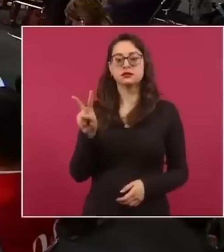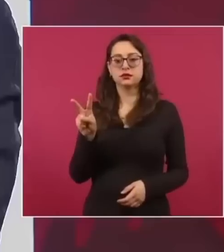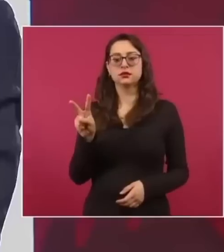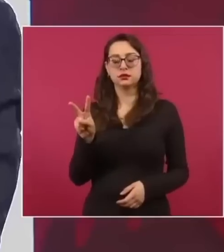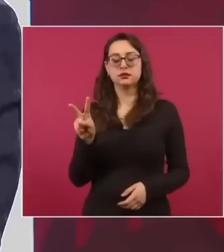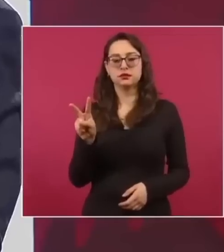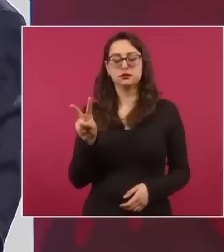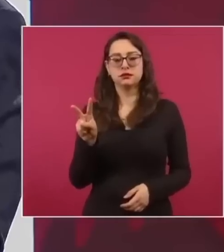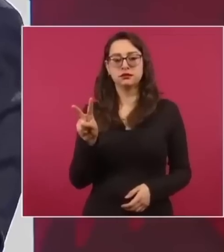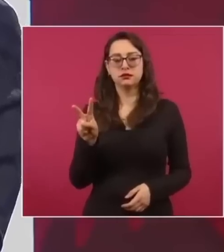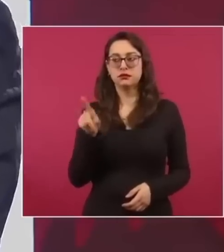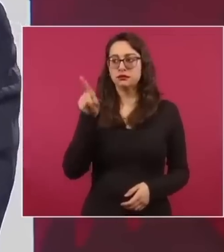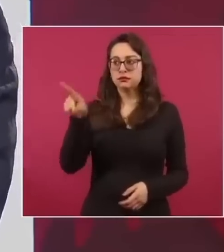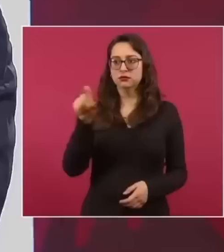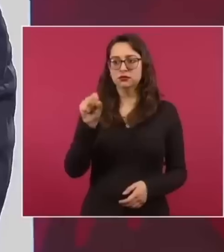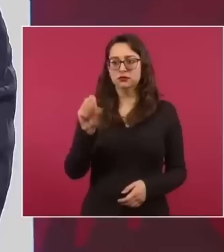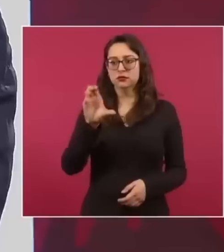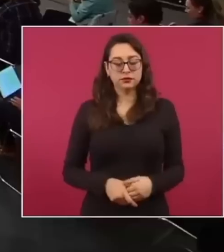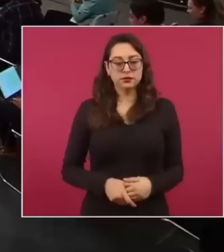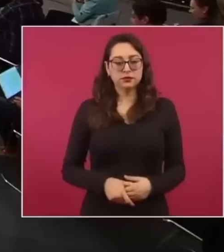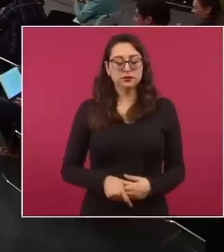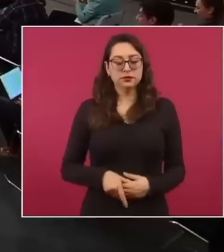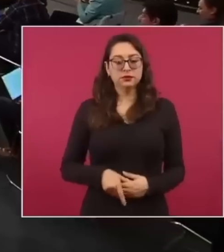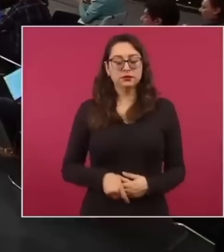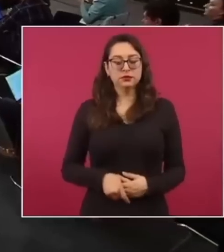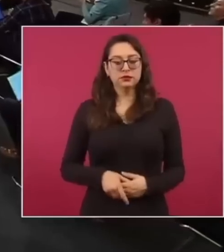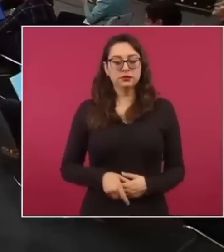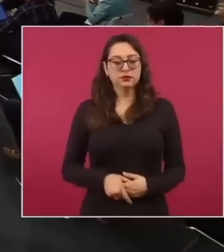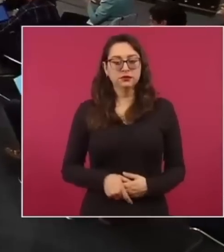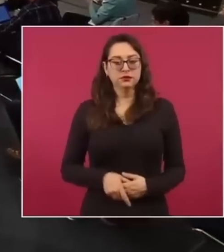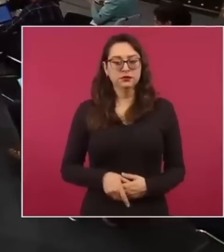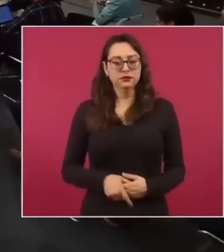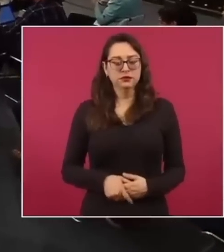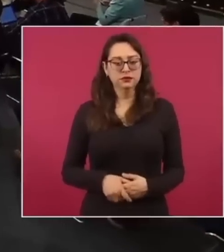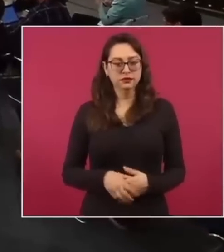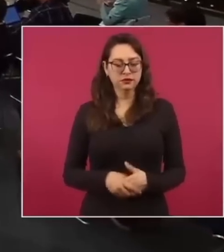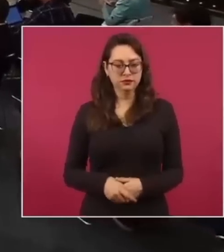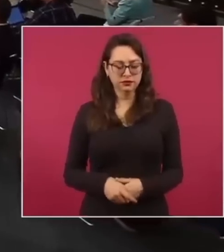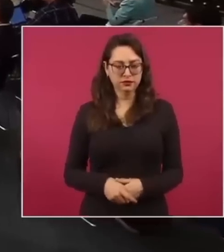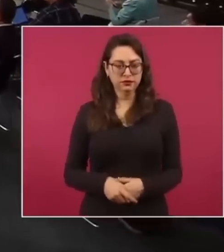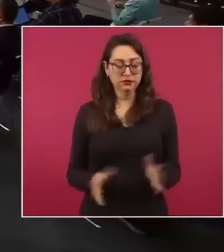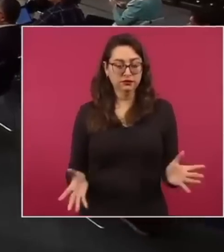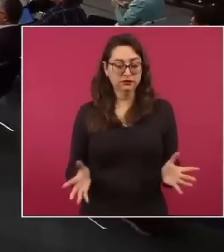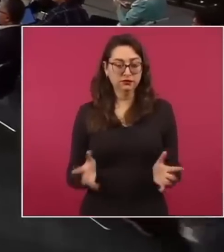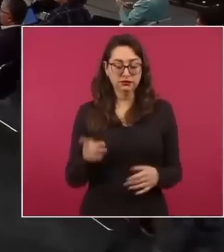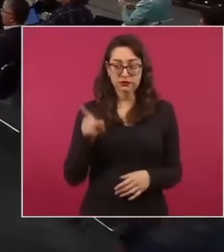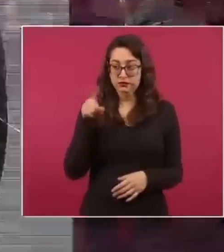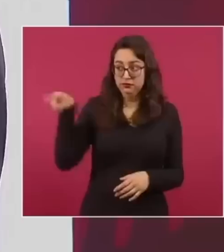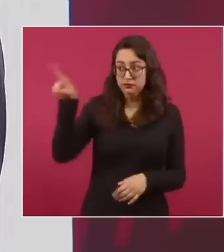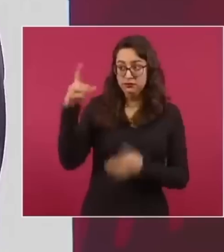Los privilegios de los ministros de la Corte, sueldos muy superiores al del presidente de la República,